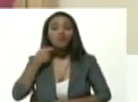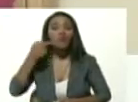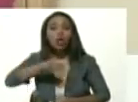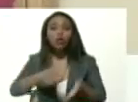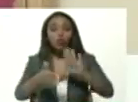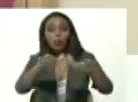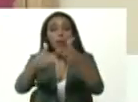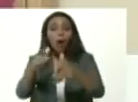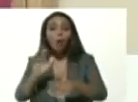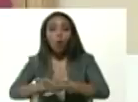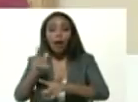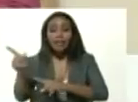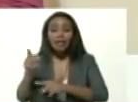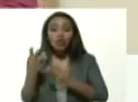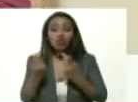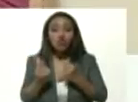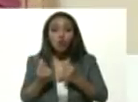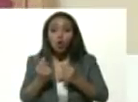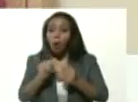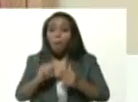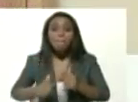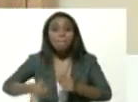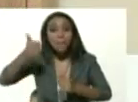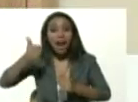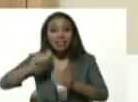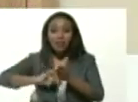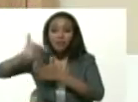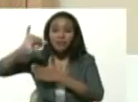superó. Estos son cifras